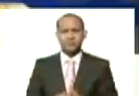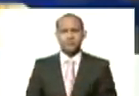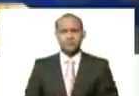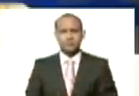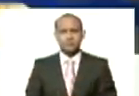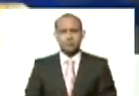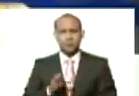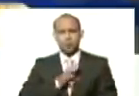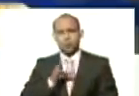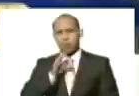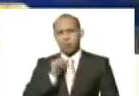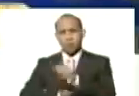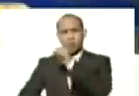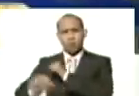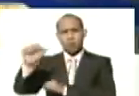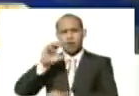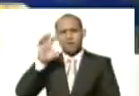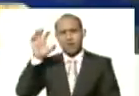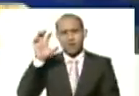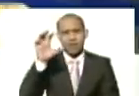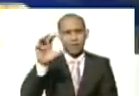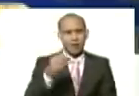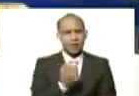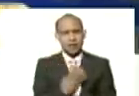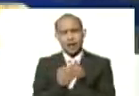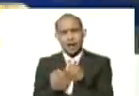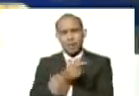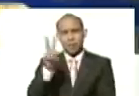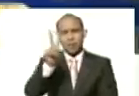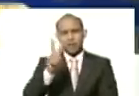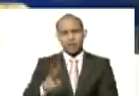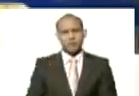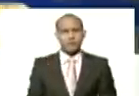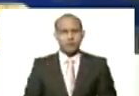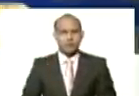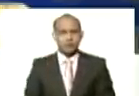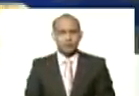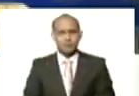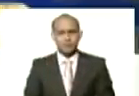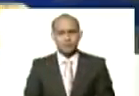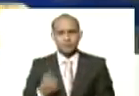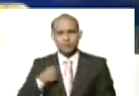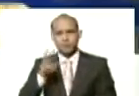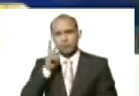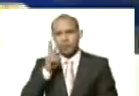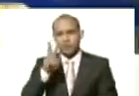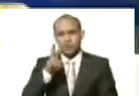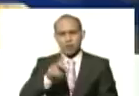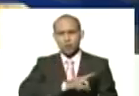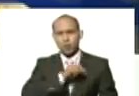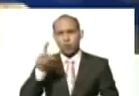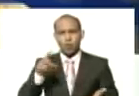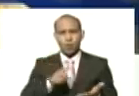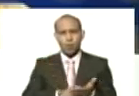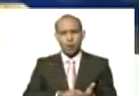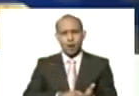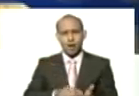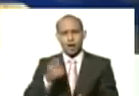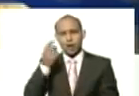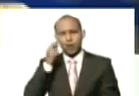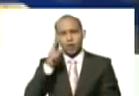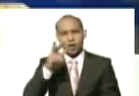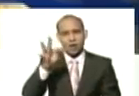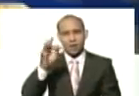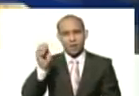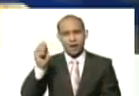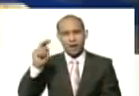su nacionalismo, de su patriotismo, de su amor a Venezuela. Lo he visto completo en TV Fan, en